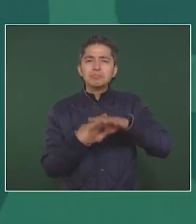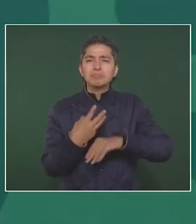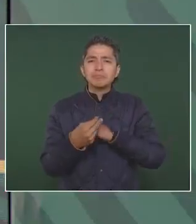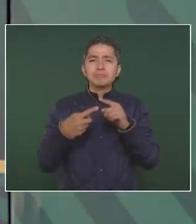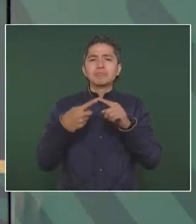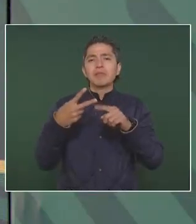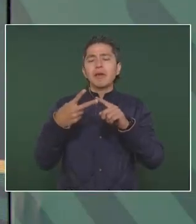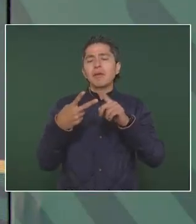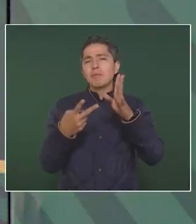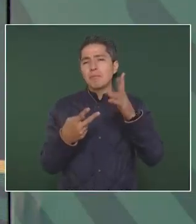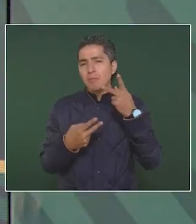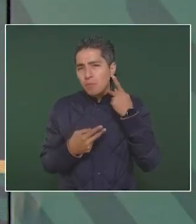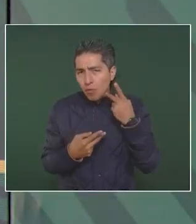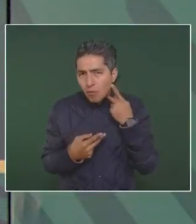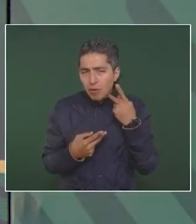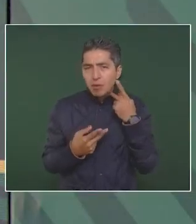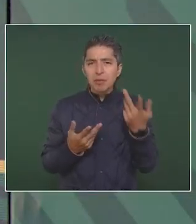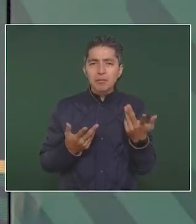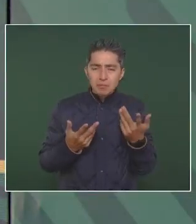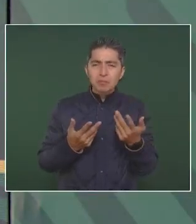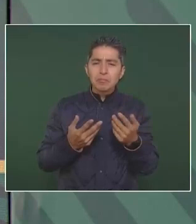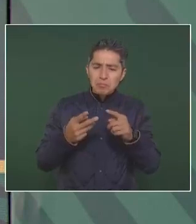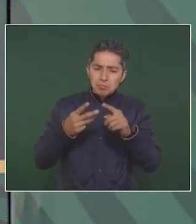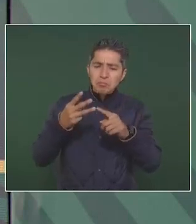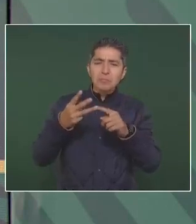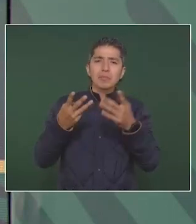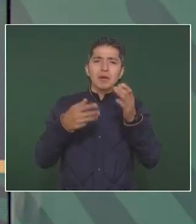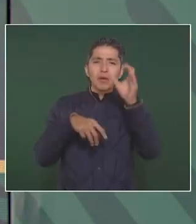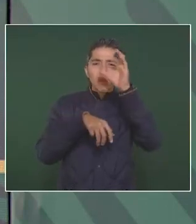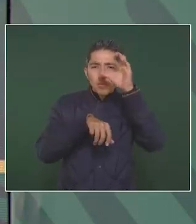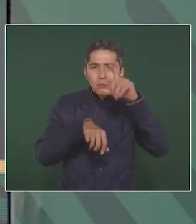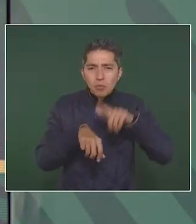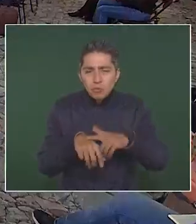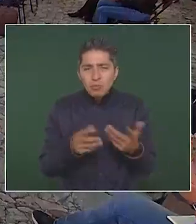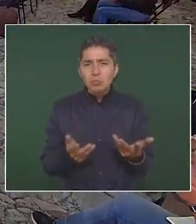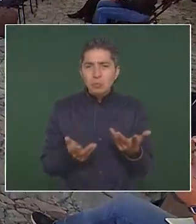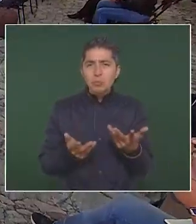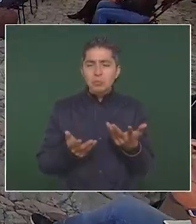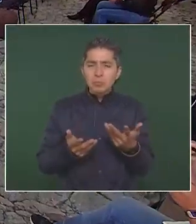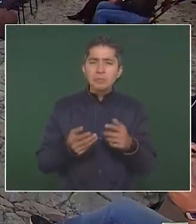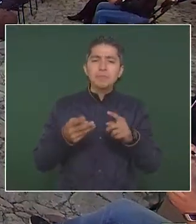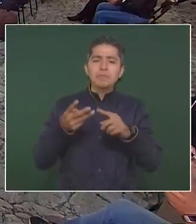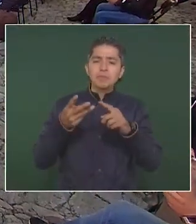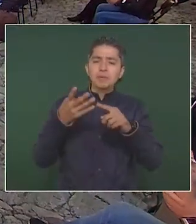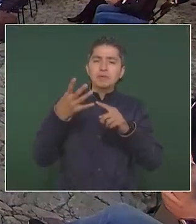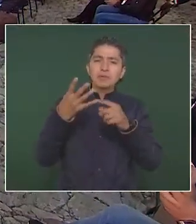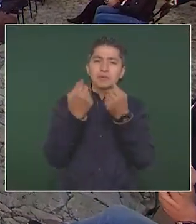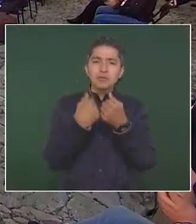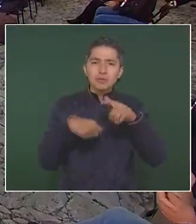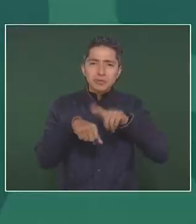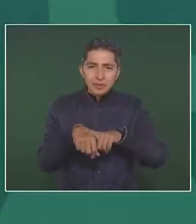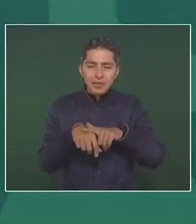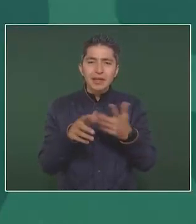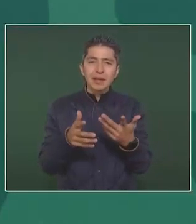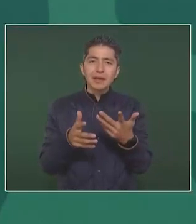en lo político, en lo cultural, en lo social,